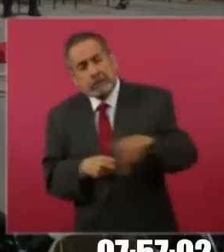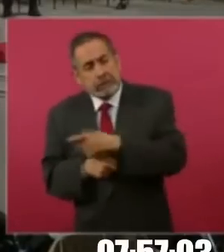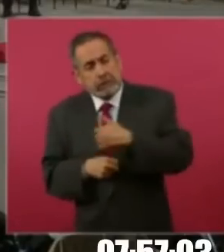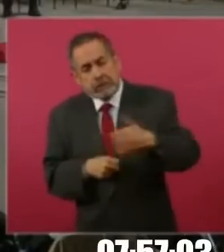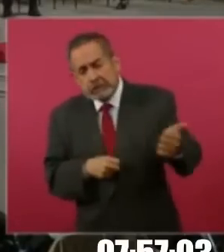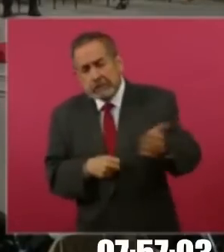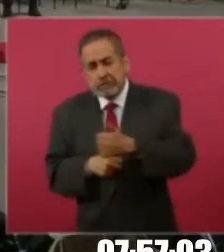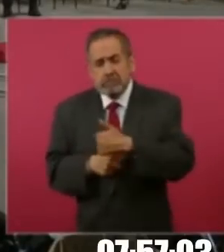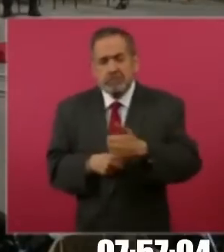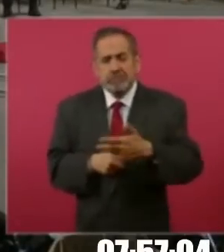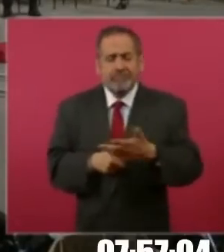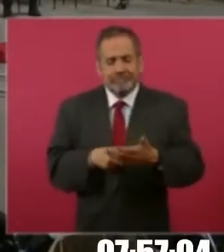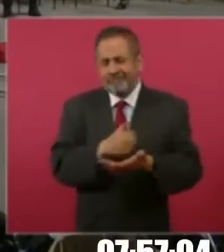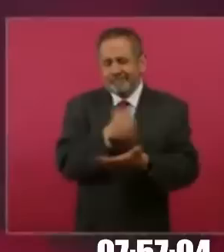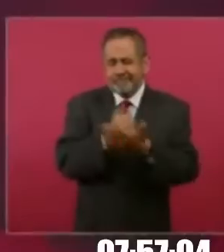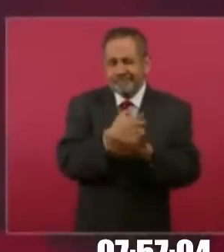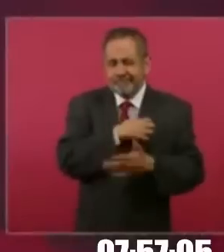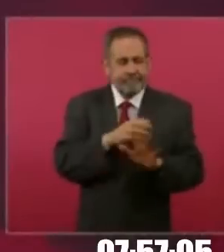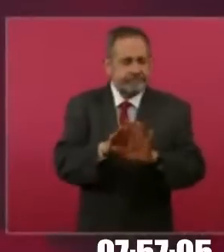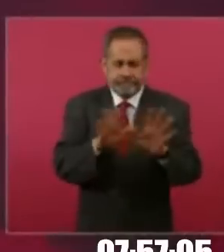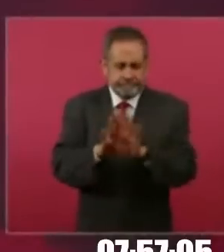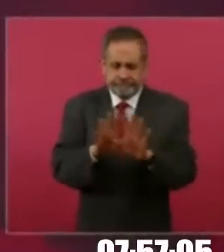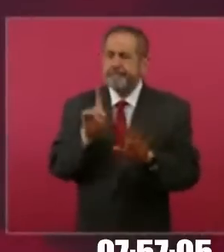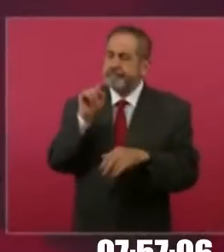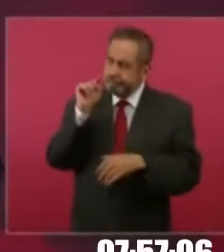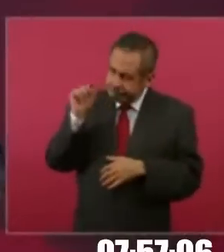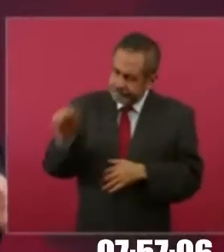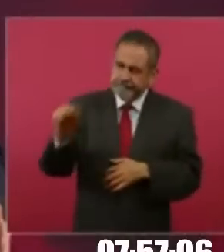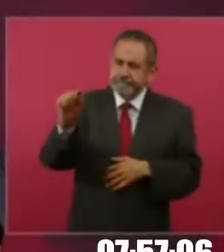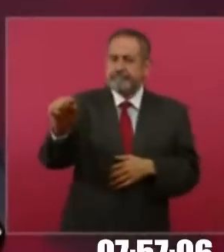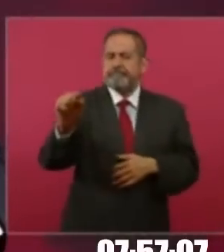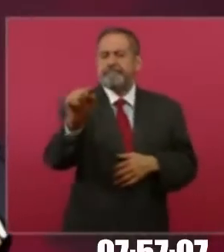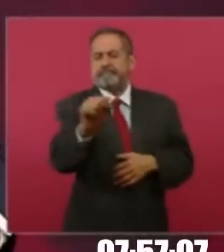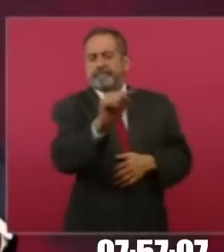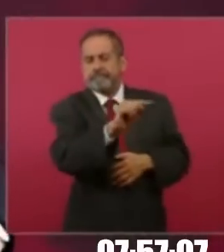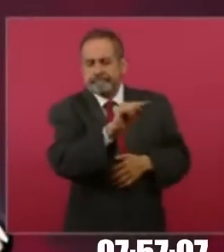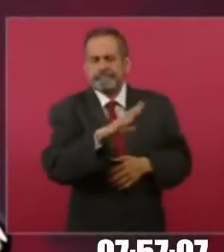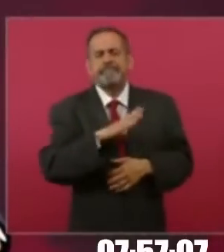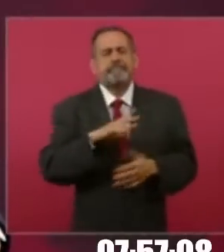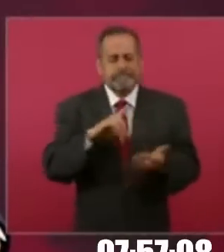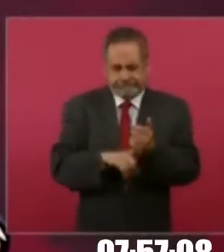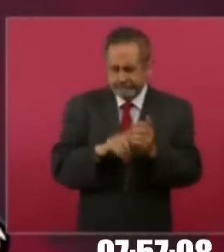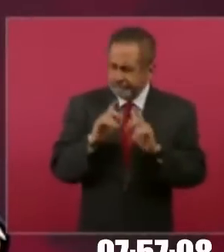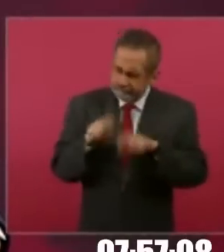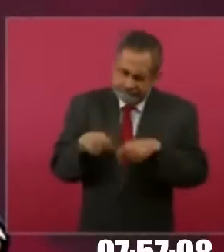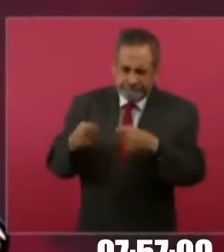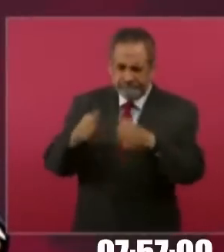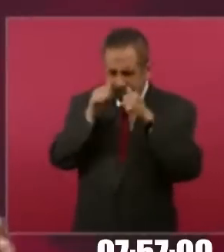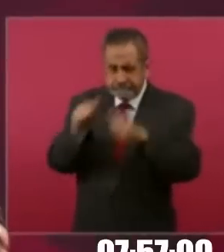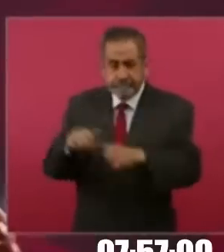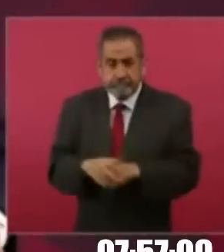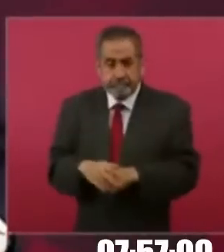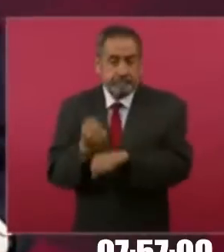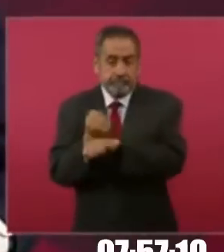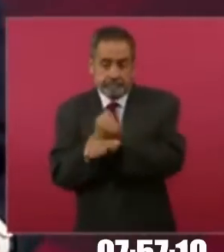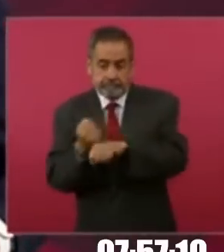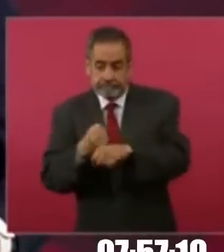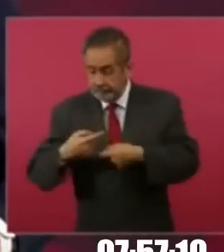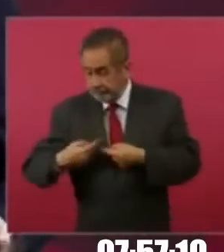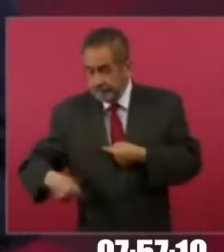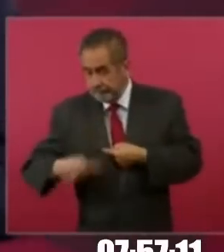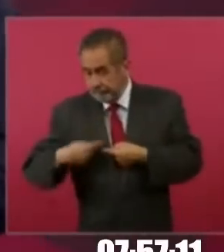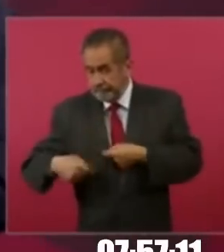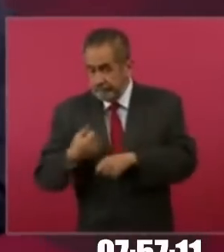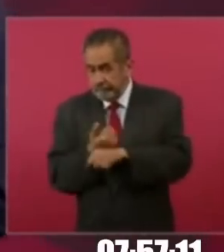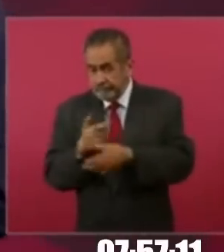antes lo hacía solo en la capital hoy ya lo tenemos en varios lugares y la hemodiálisis también es